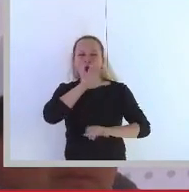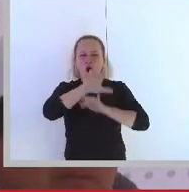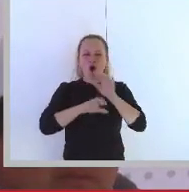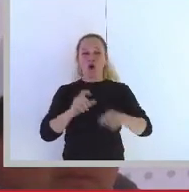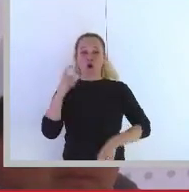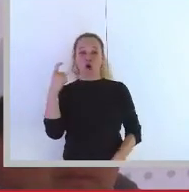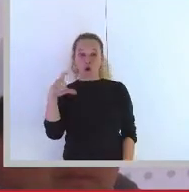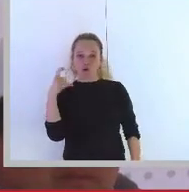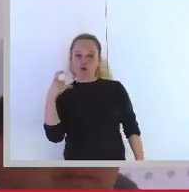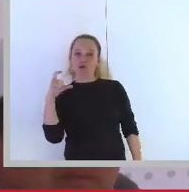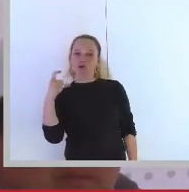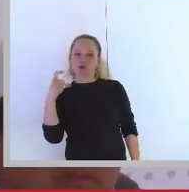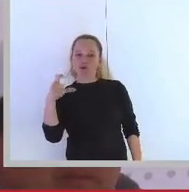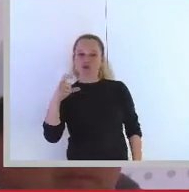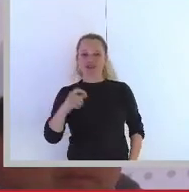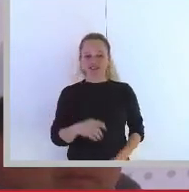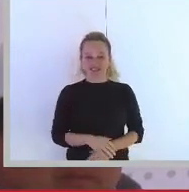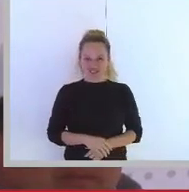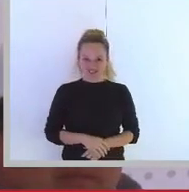Cúcuta.